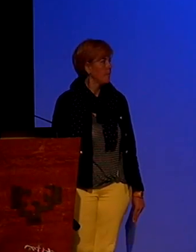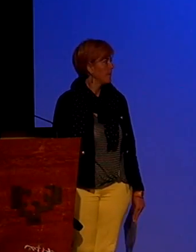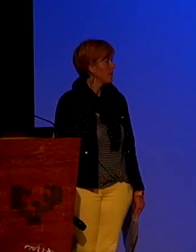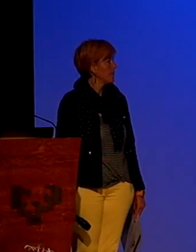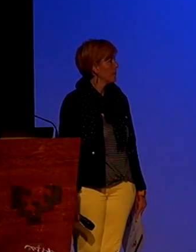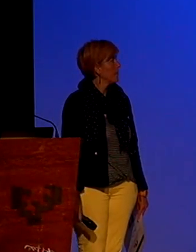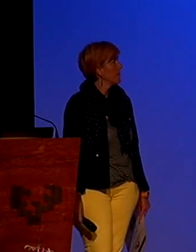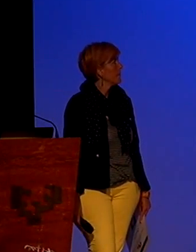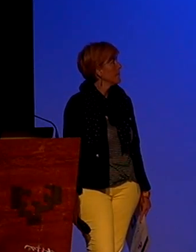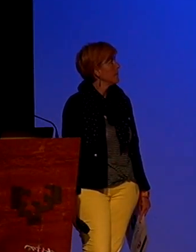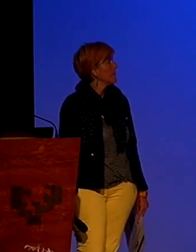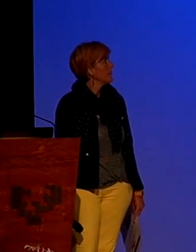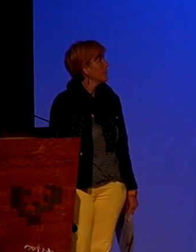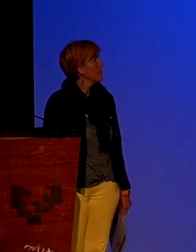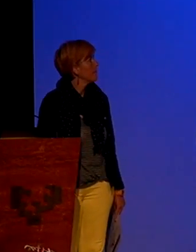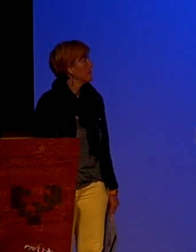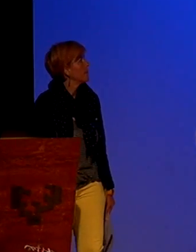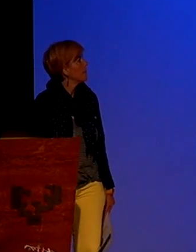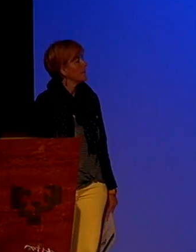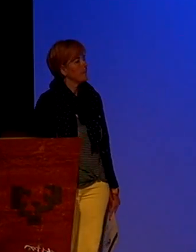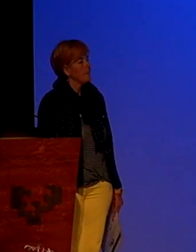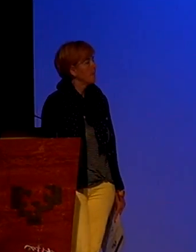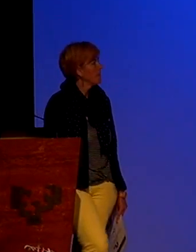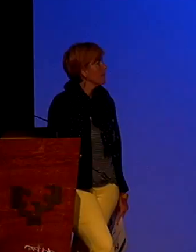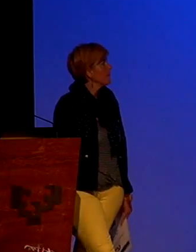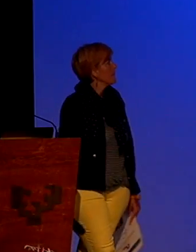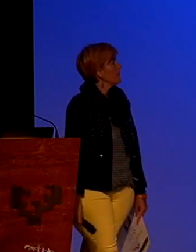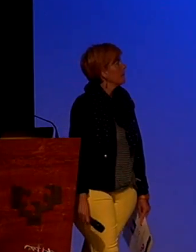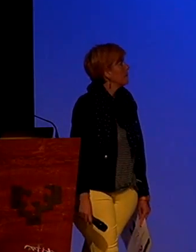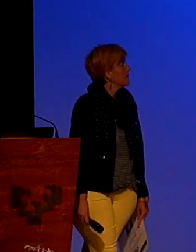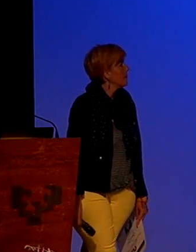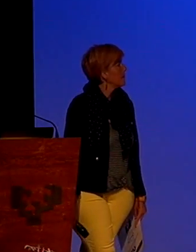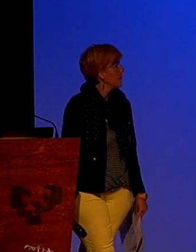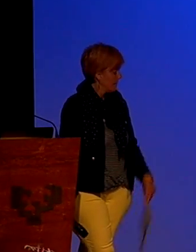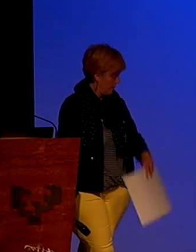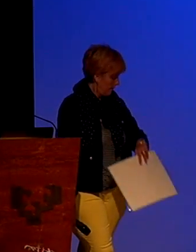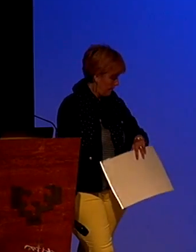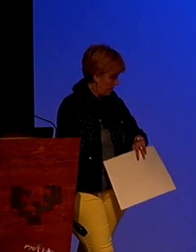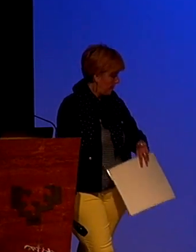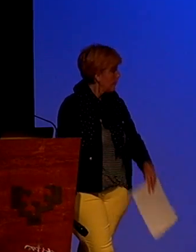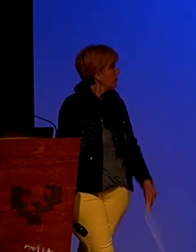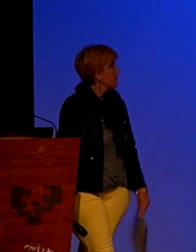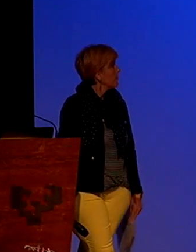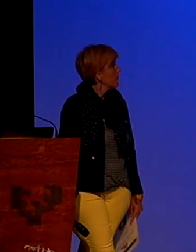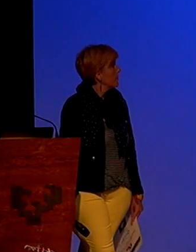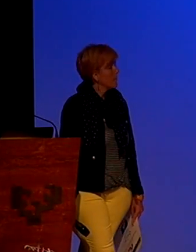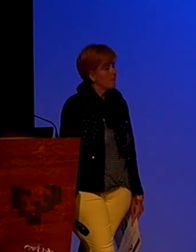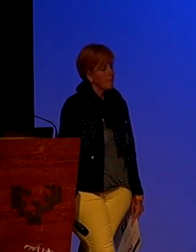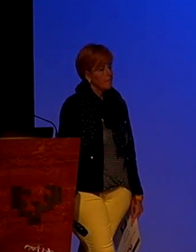gaurko eguna, gaurko goiza, bedera atziretatik panelak ikusi duzue, eta ontxe